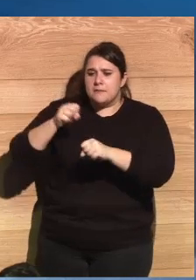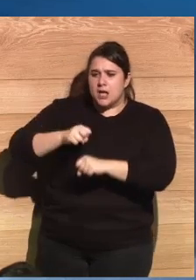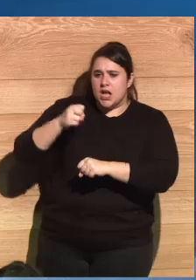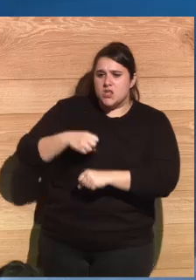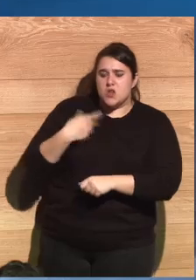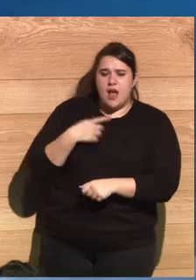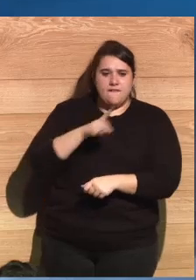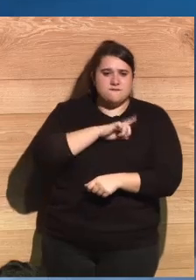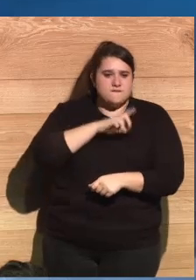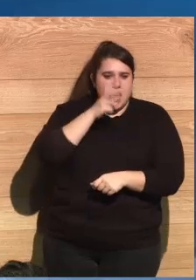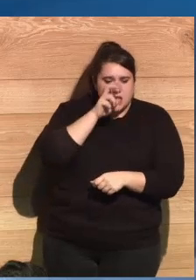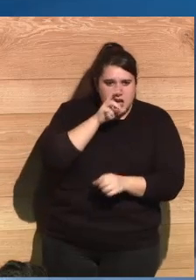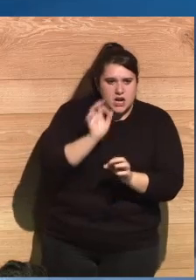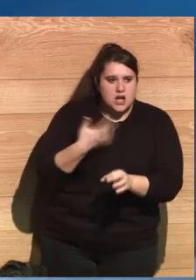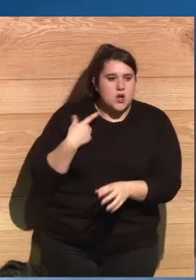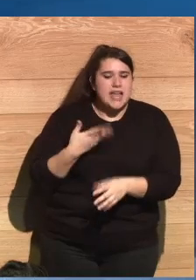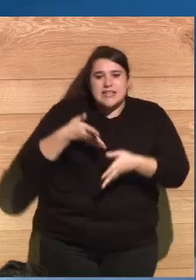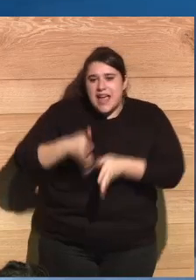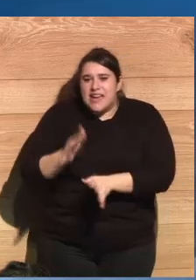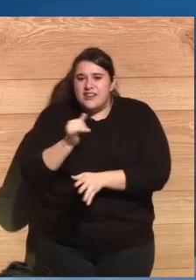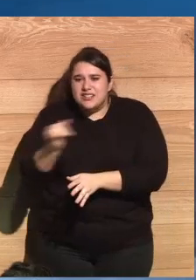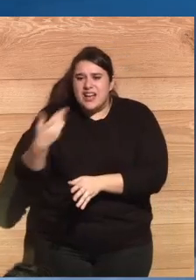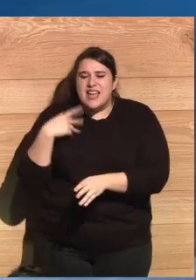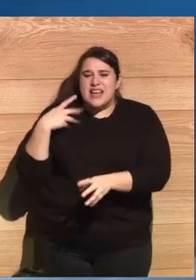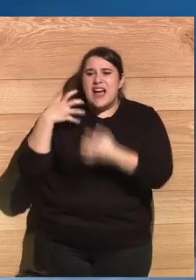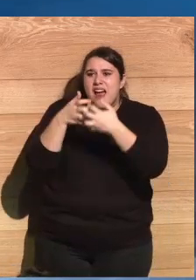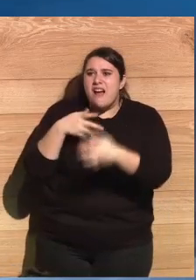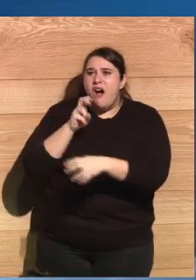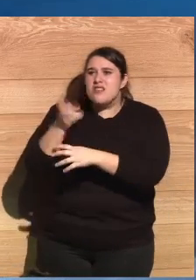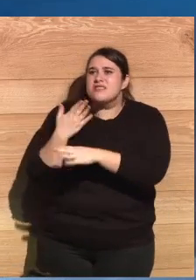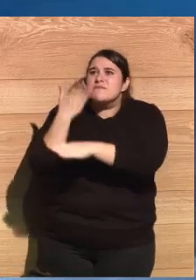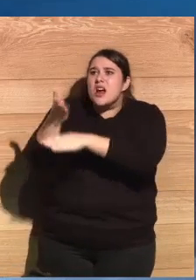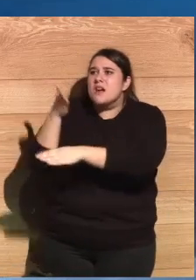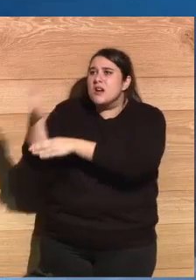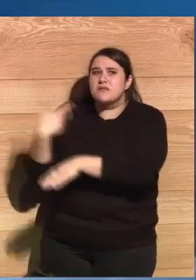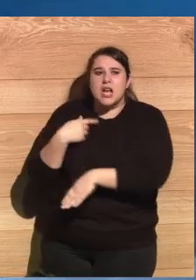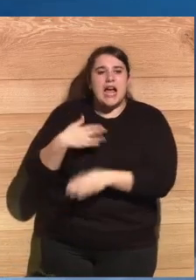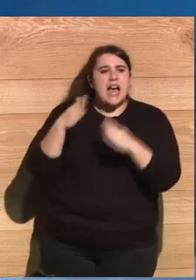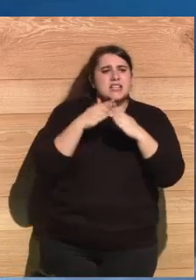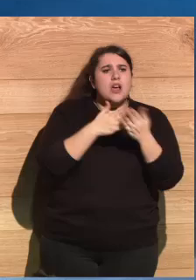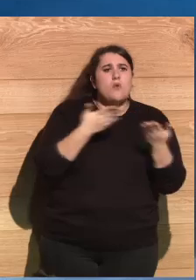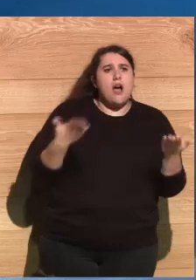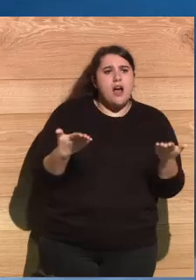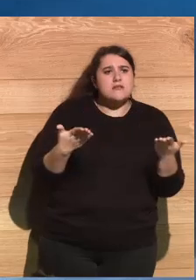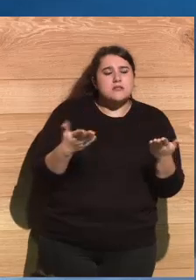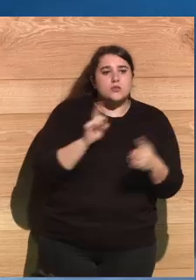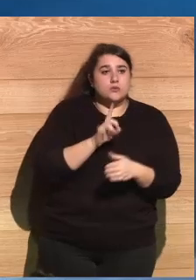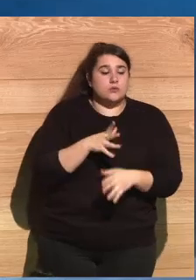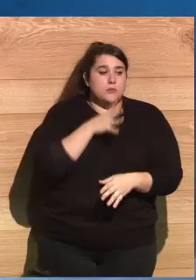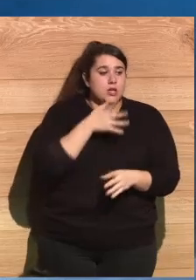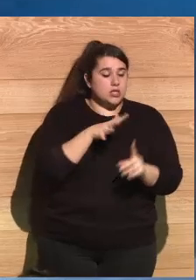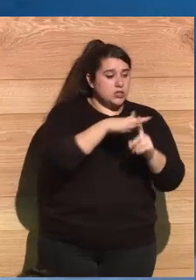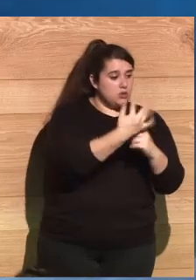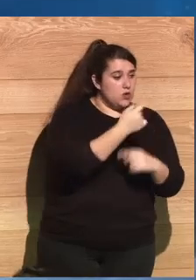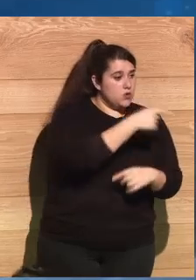que tenían hijos que se habían ido a otra guerra, y yo decía, bueno, ¿y dónde viven? ¿Y cuál es su casa? No, su casa era, a ver, ¿dónde hay una situación?